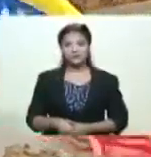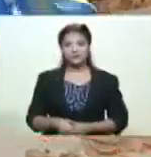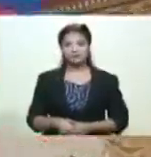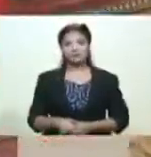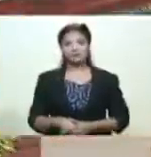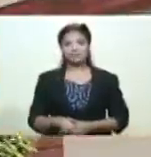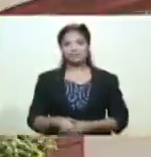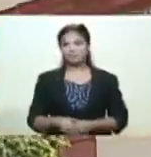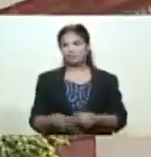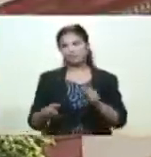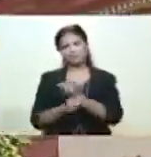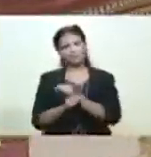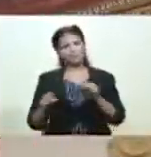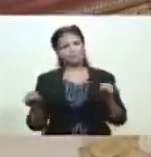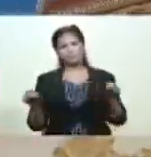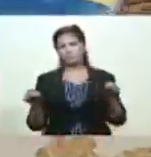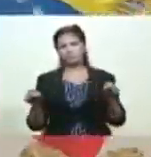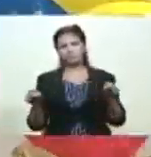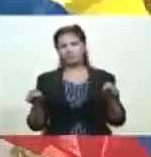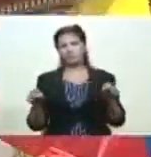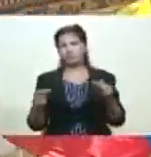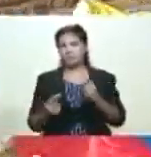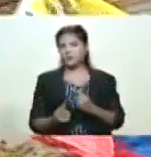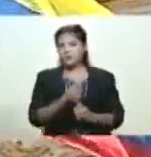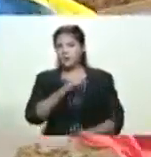¿Cómo no pudieron intimidar